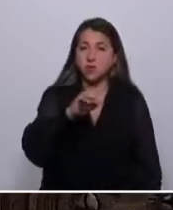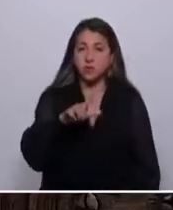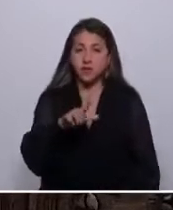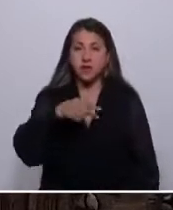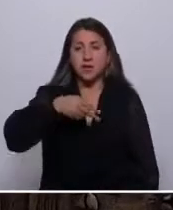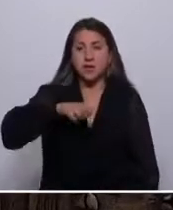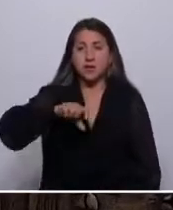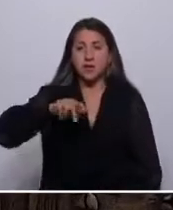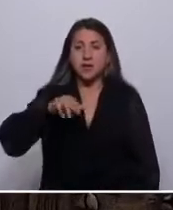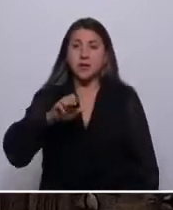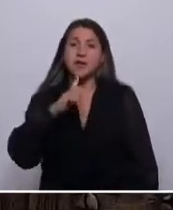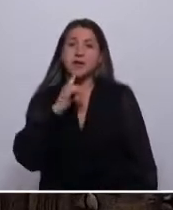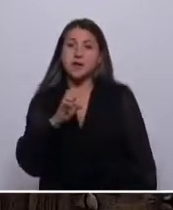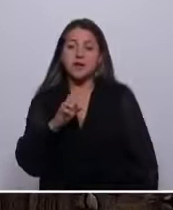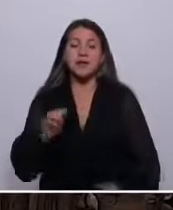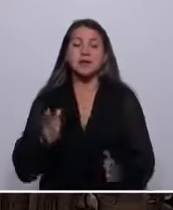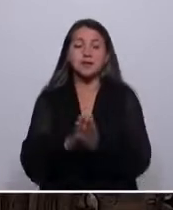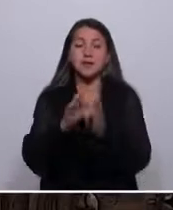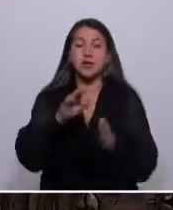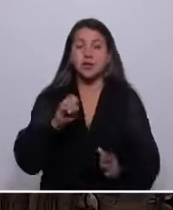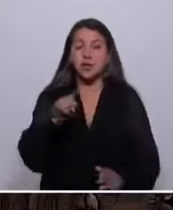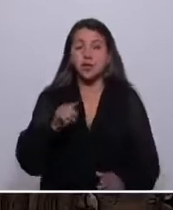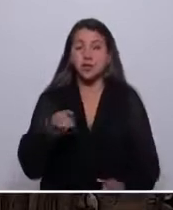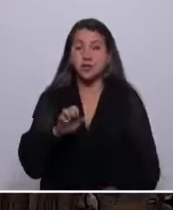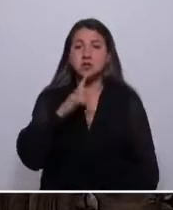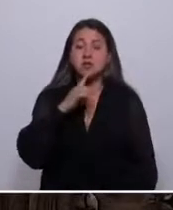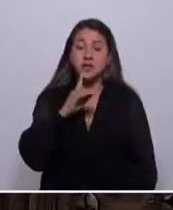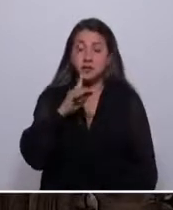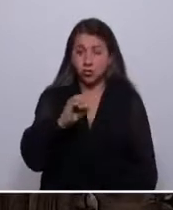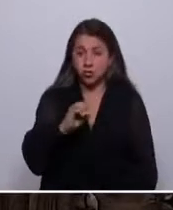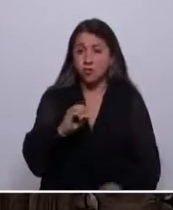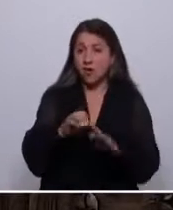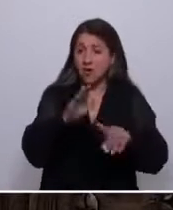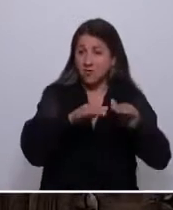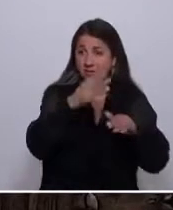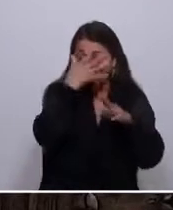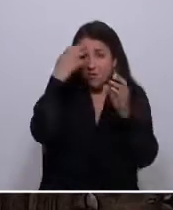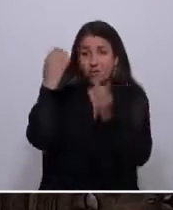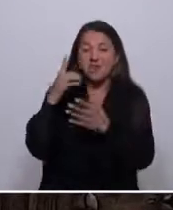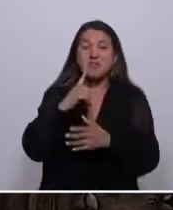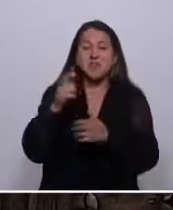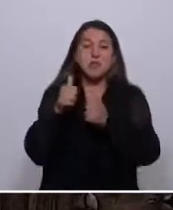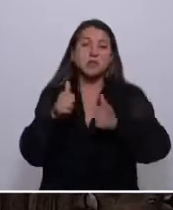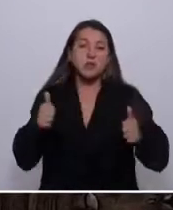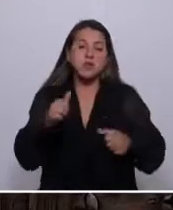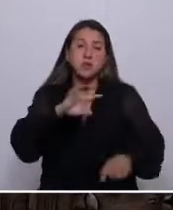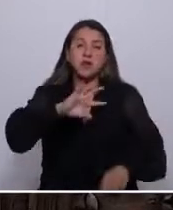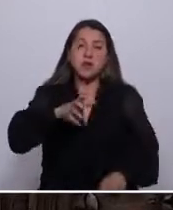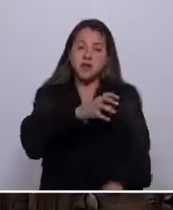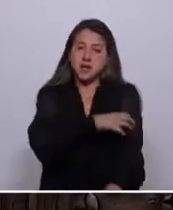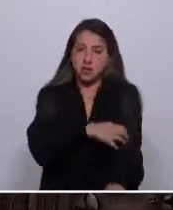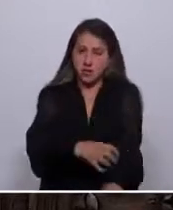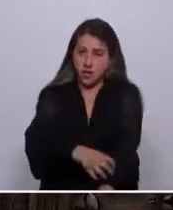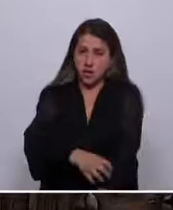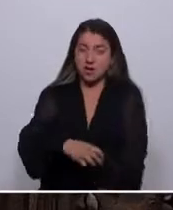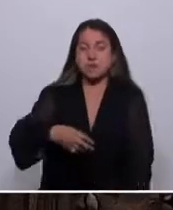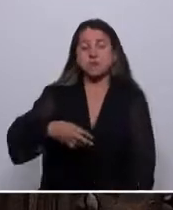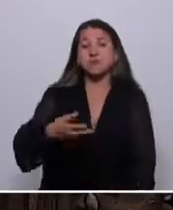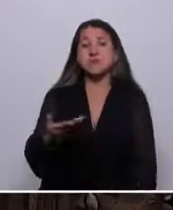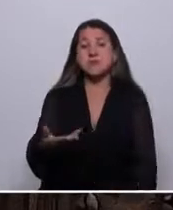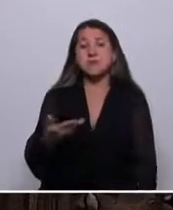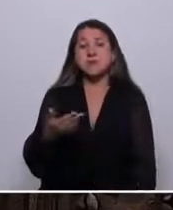Rosendo, significan muchas veces el olvido por parte de las autoridades regionales y nacionales. Se me ha